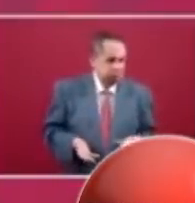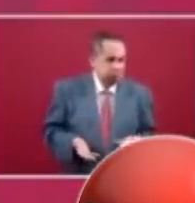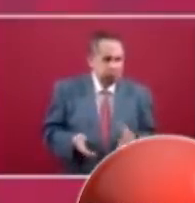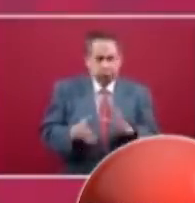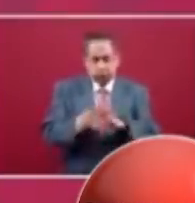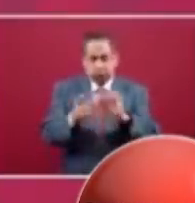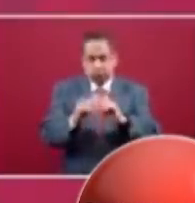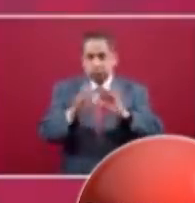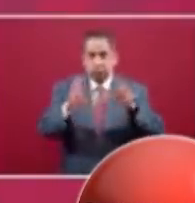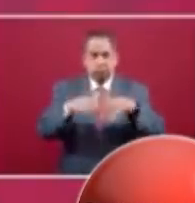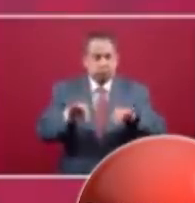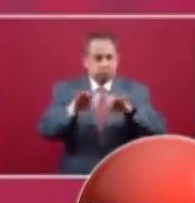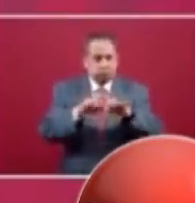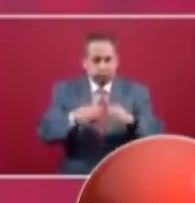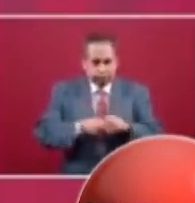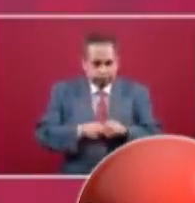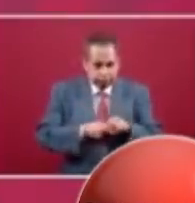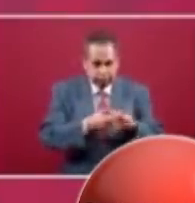de manifestarse.